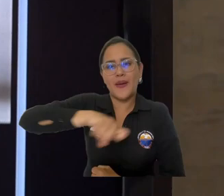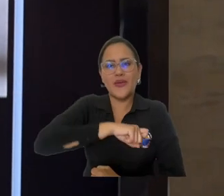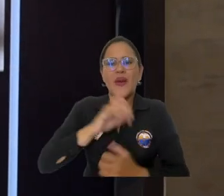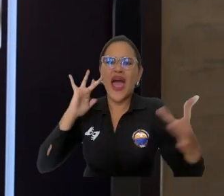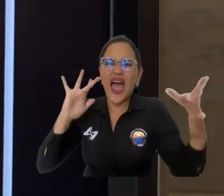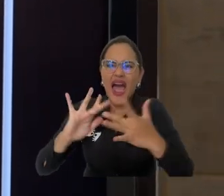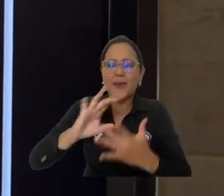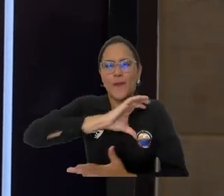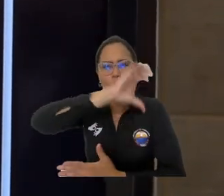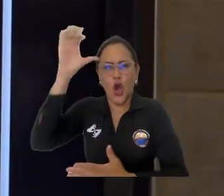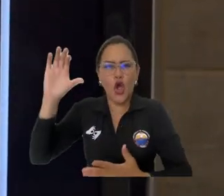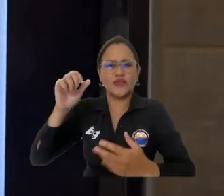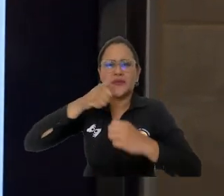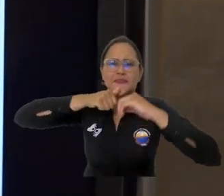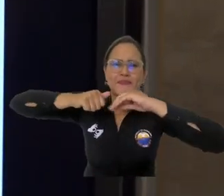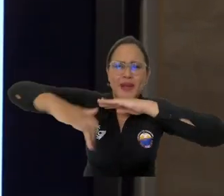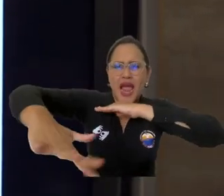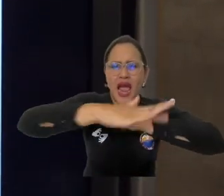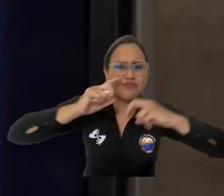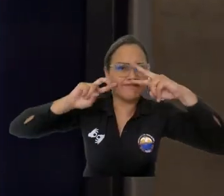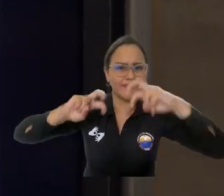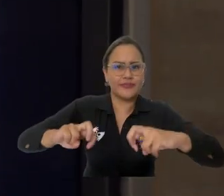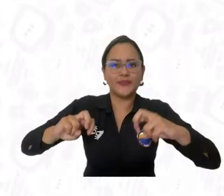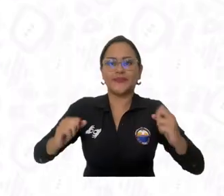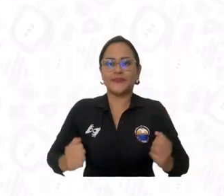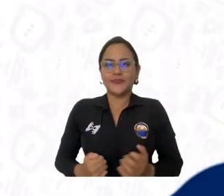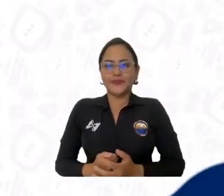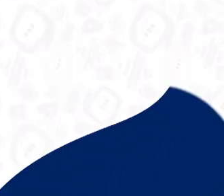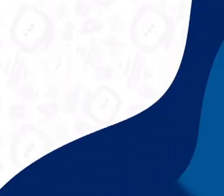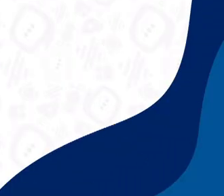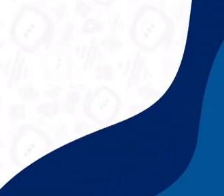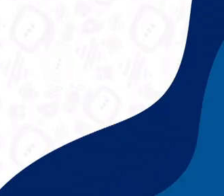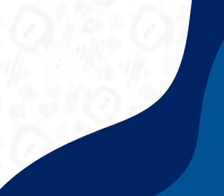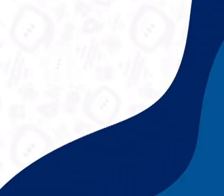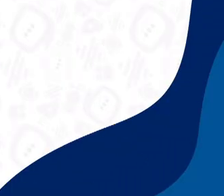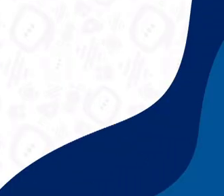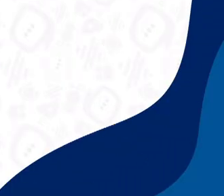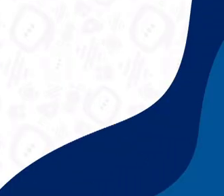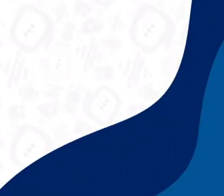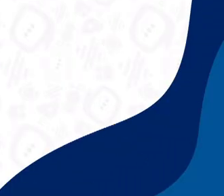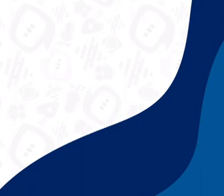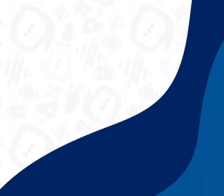España en temas investigativos marino-costeros.